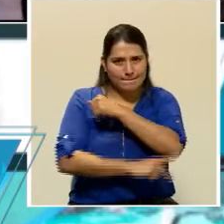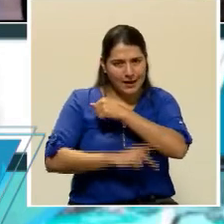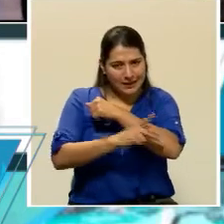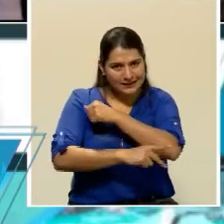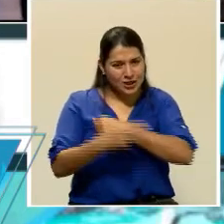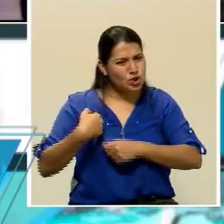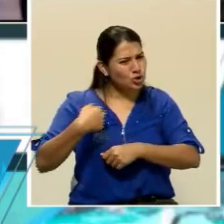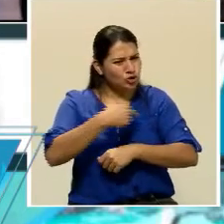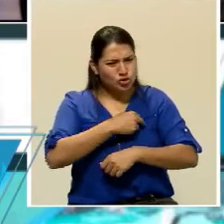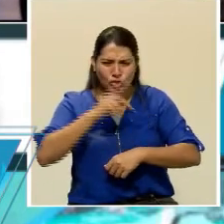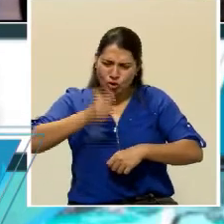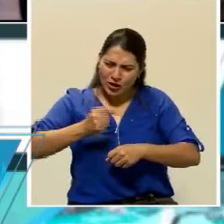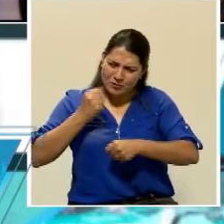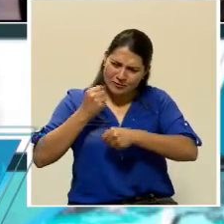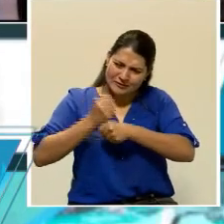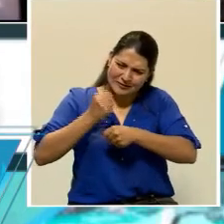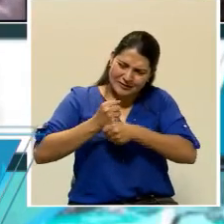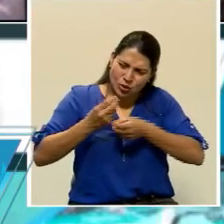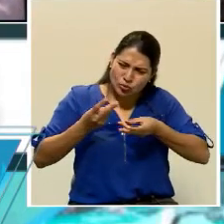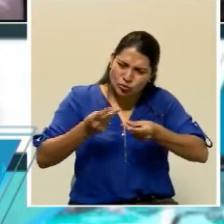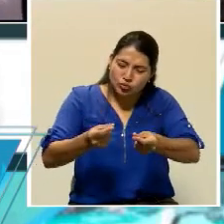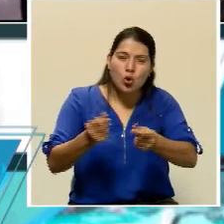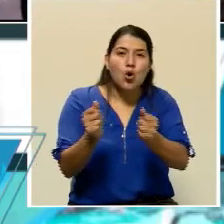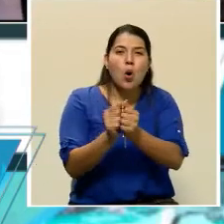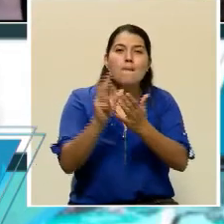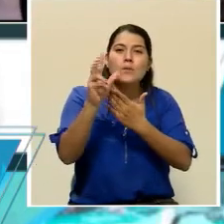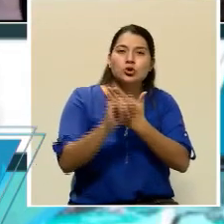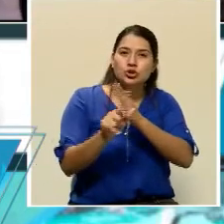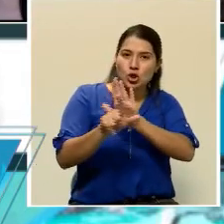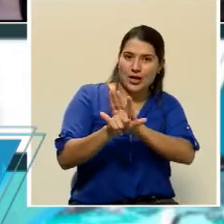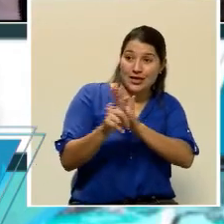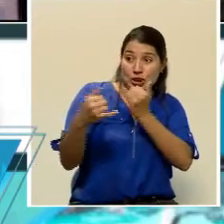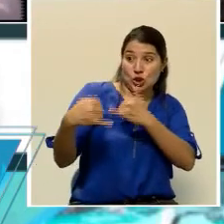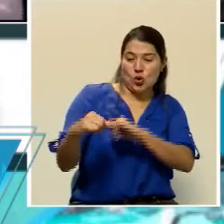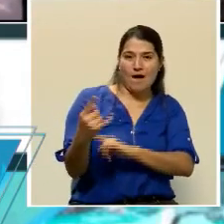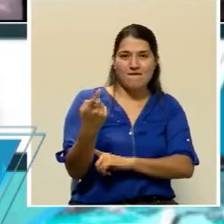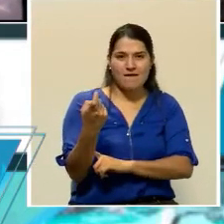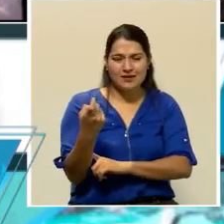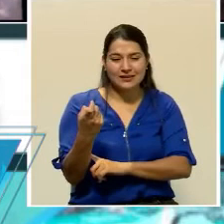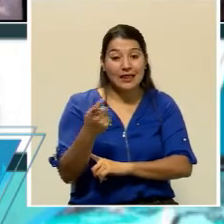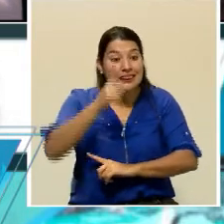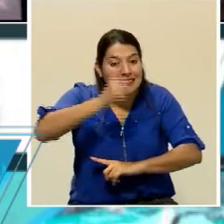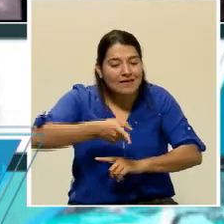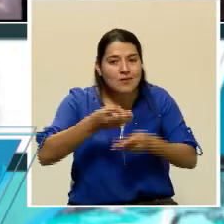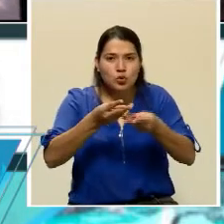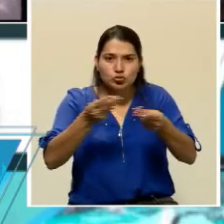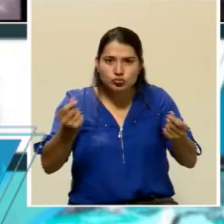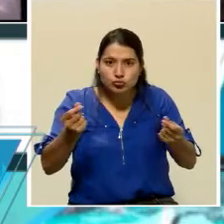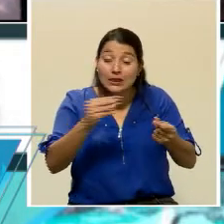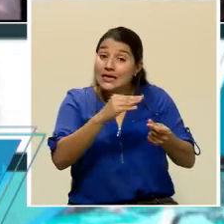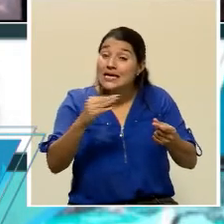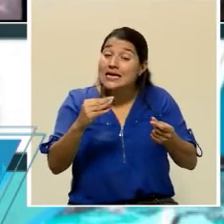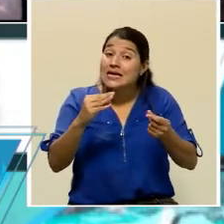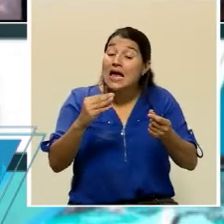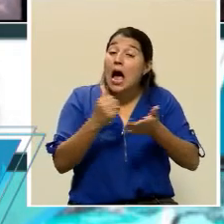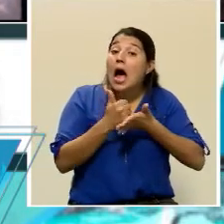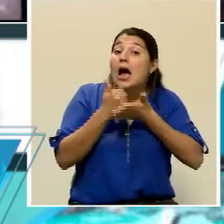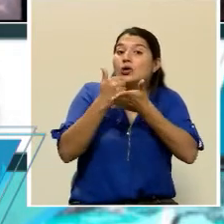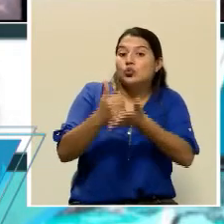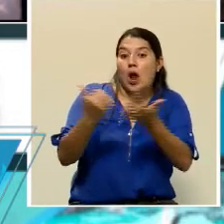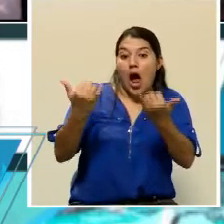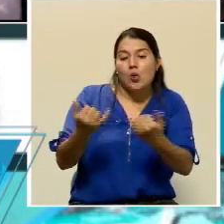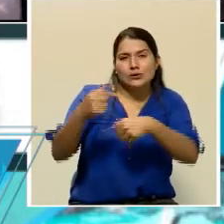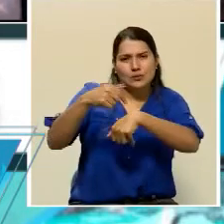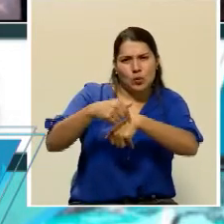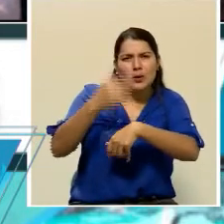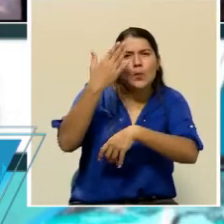con los proyectos de ley que están pendientes, resolver las cosas y ayudar en un momento en que el país